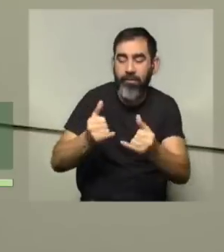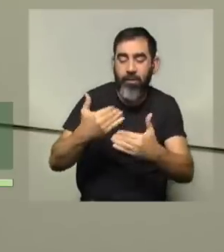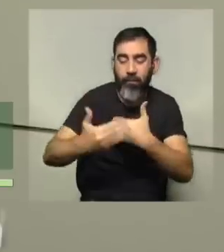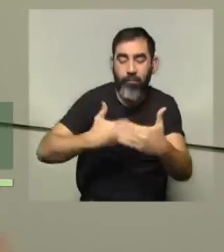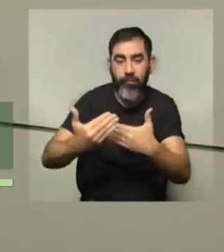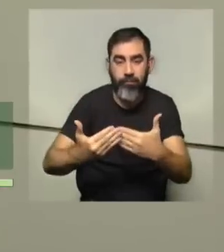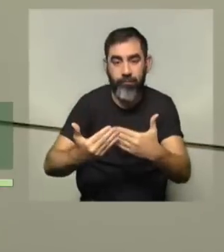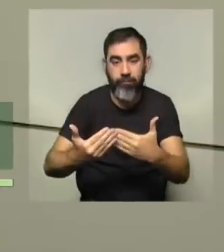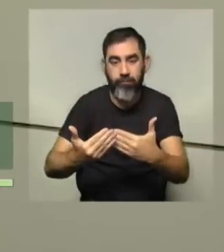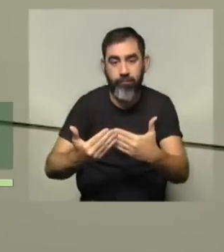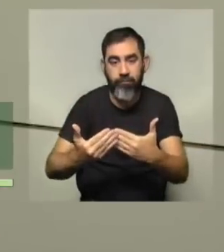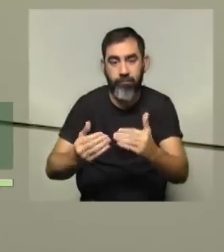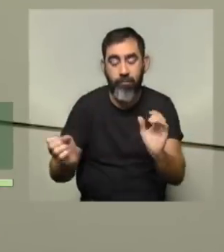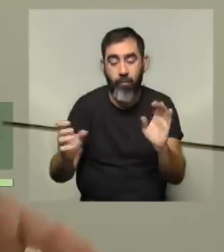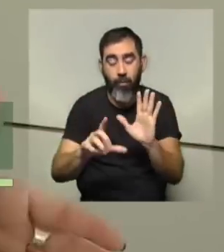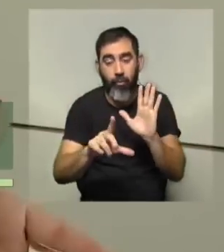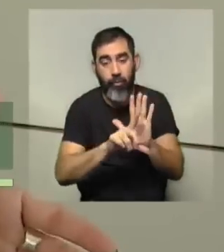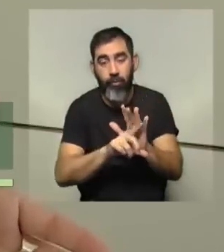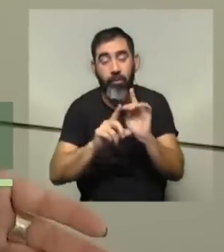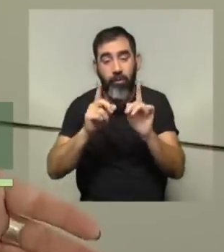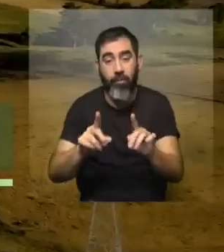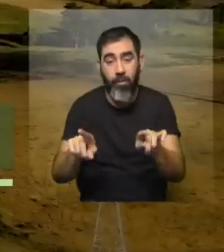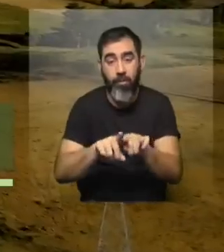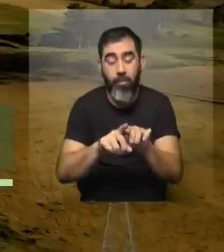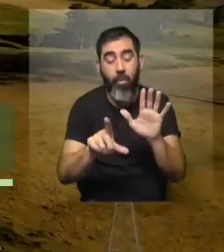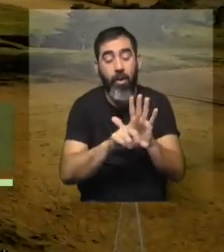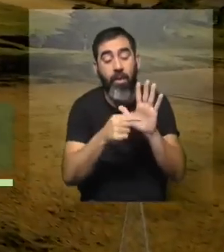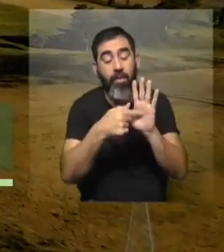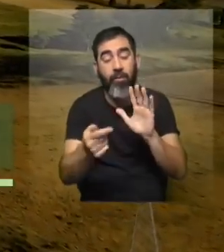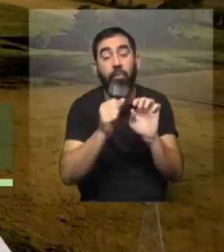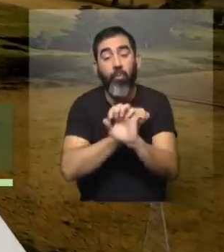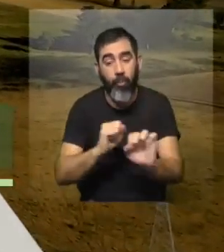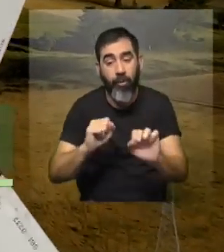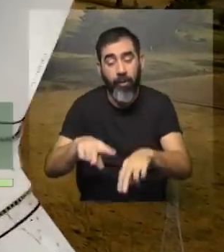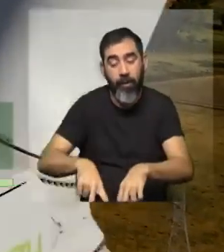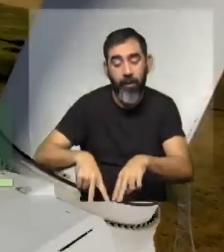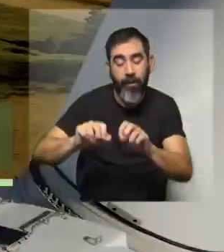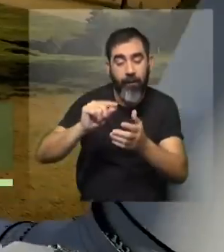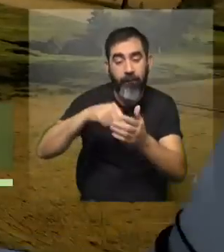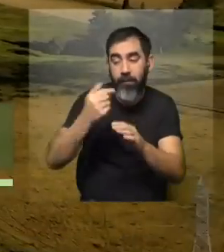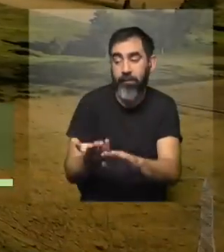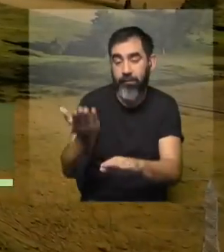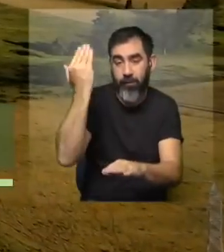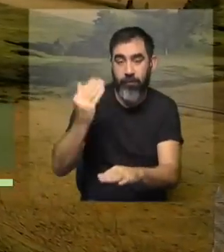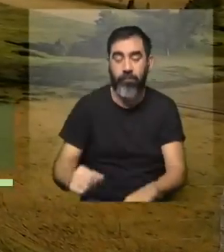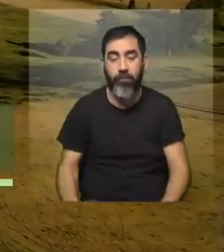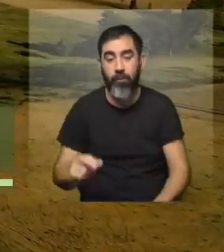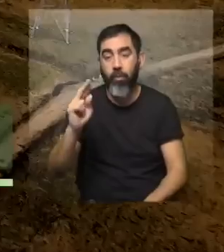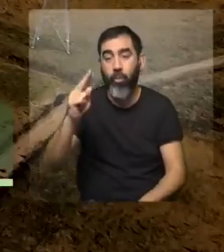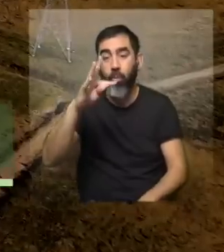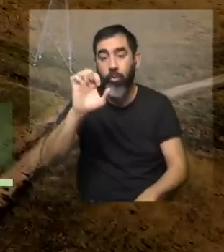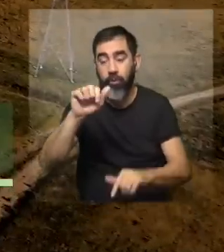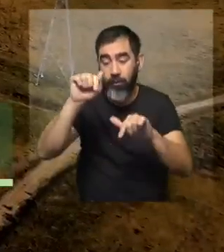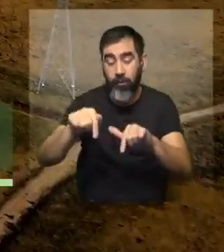ya cuando esté vigente el decreto y además el propio decreto dice que puede revisar contratos anteriores para usted esto es